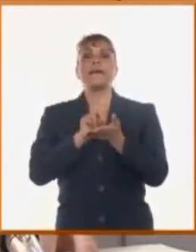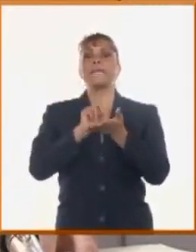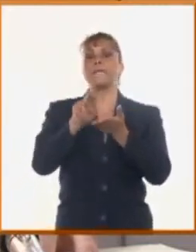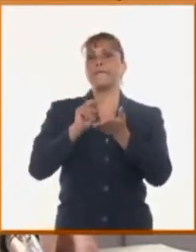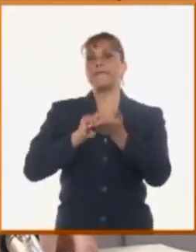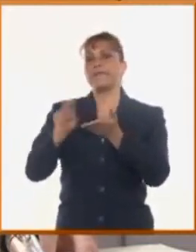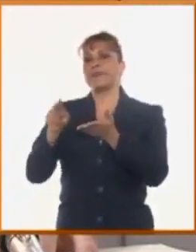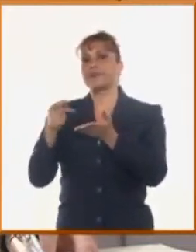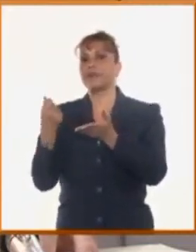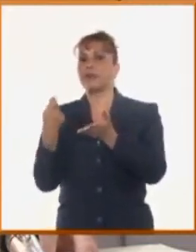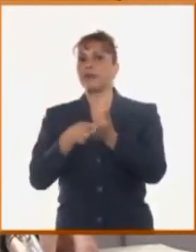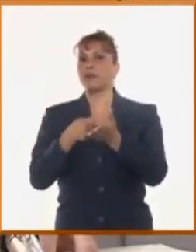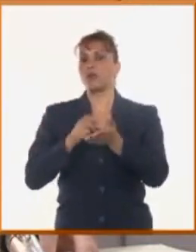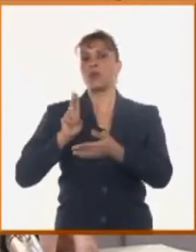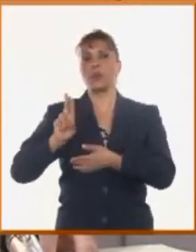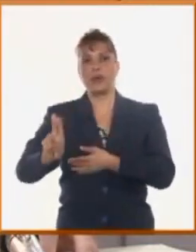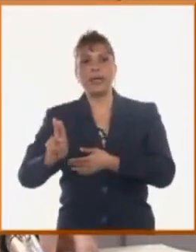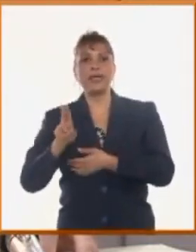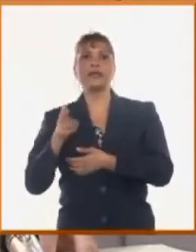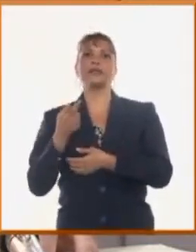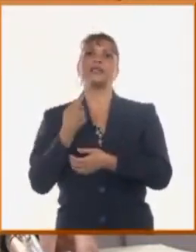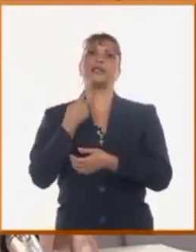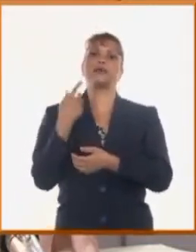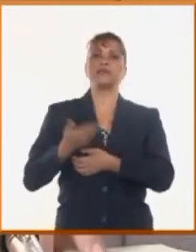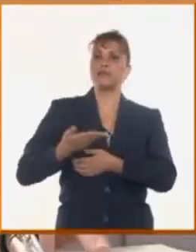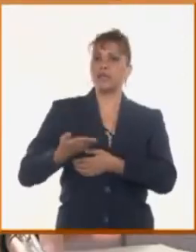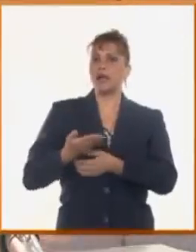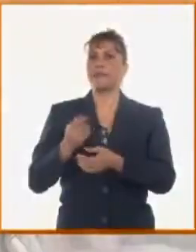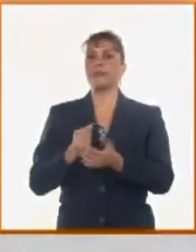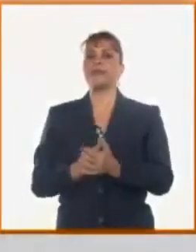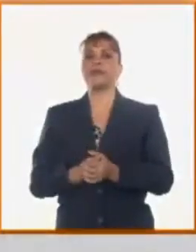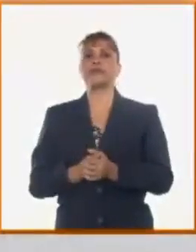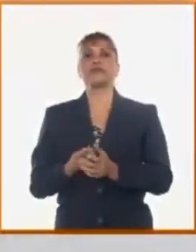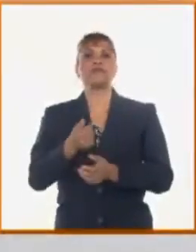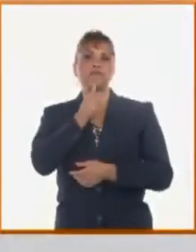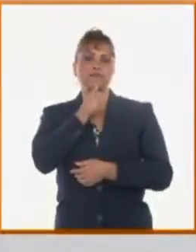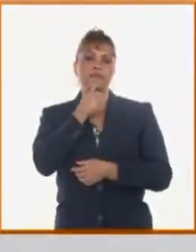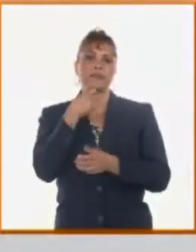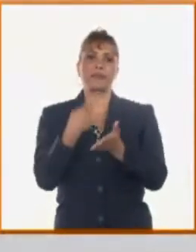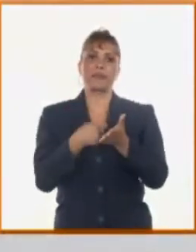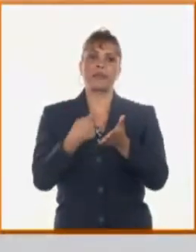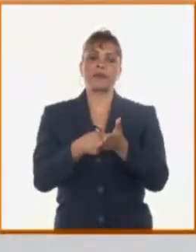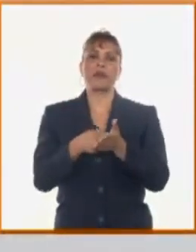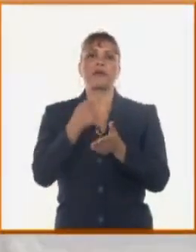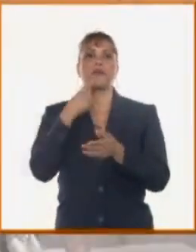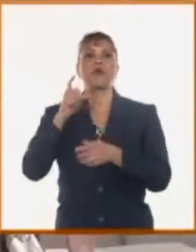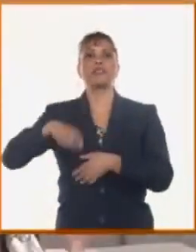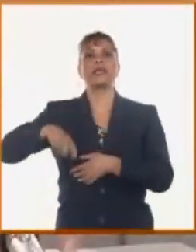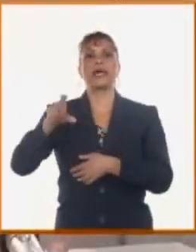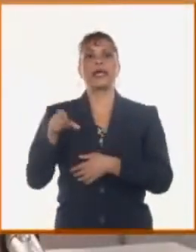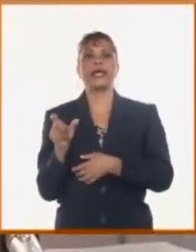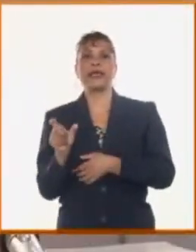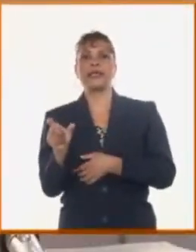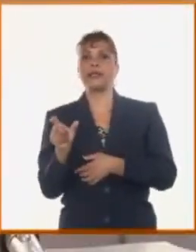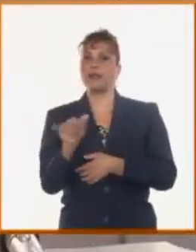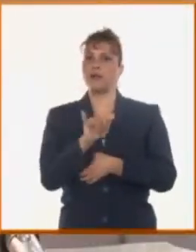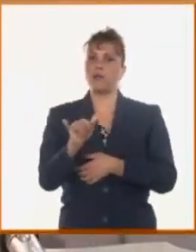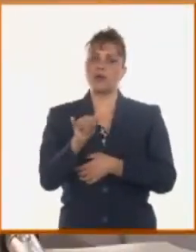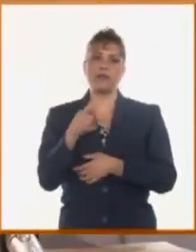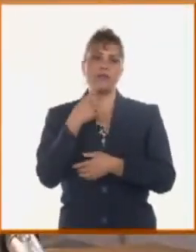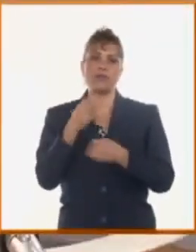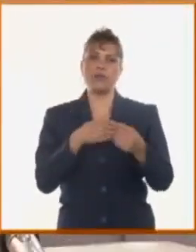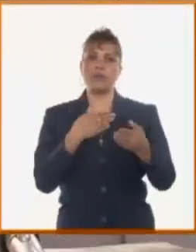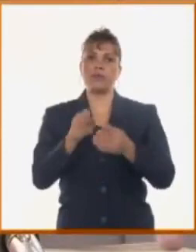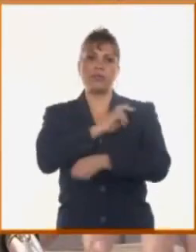de una manera urgente, emergente, más rápida, y la facilidad de pago mediante tarjeta electrónica desde cualquier lugar del país. Creo que eso fue un